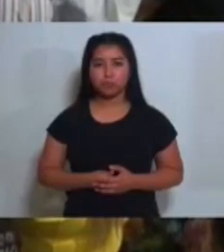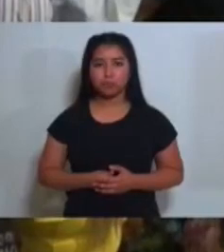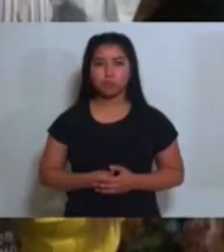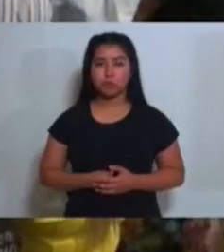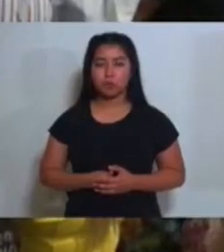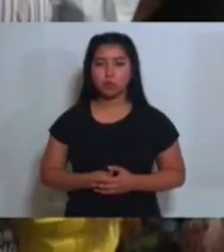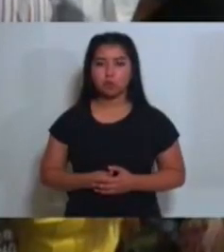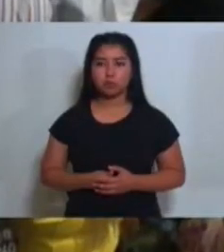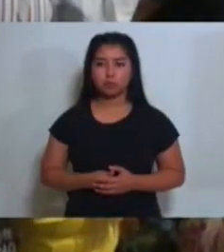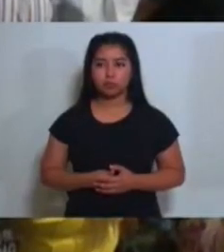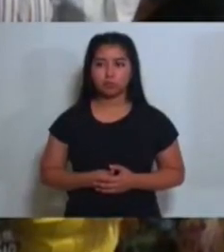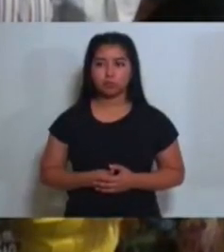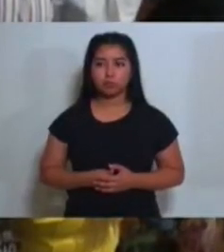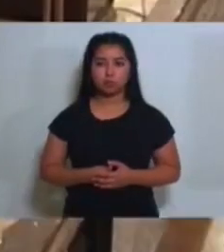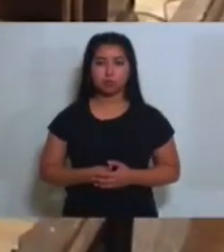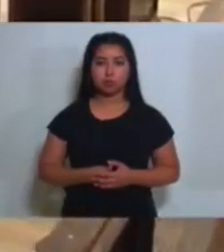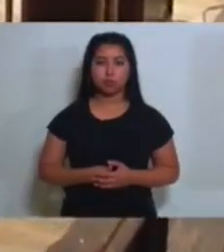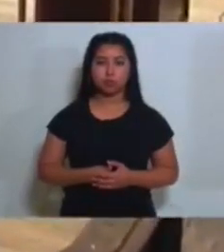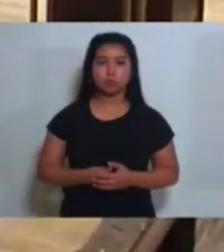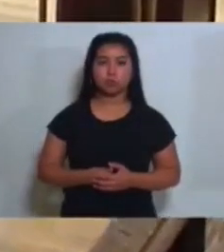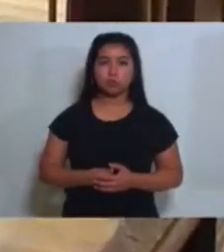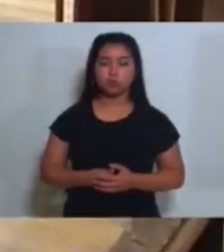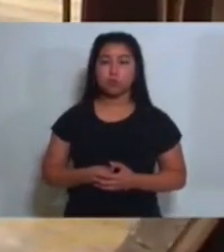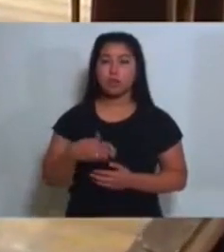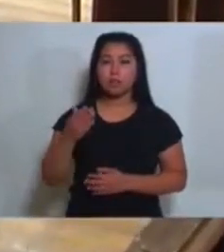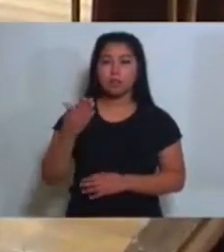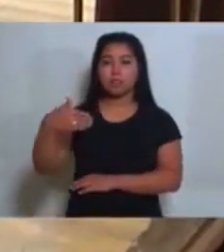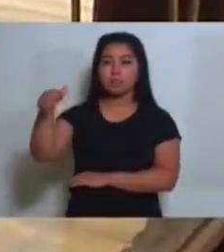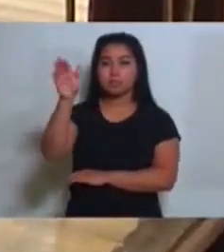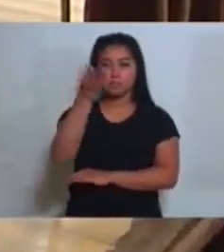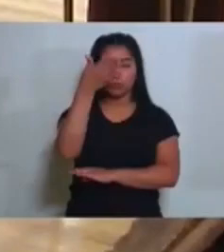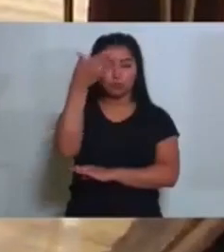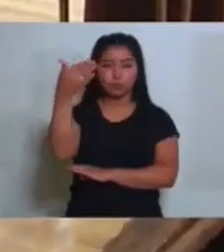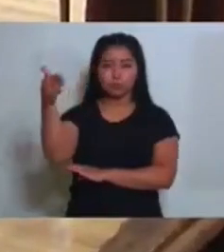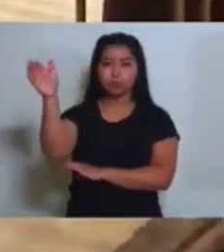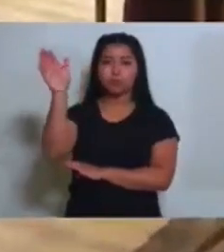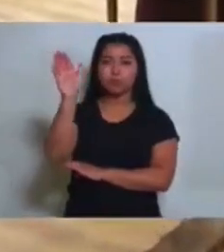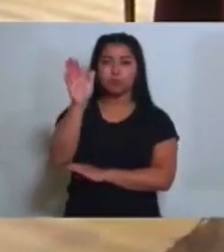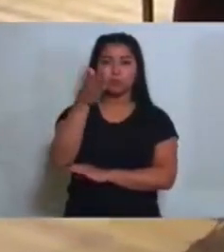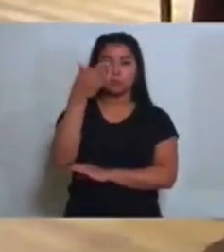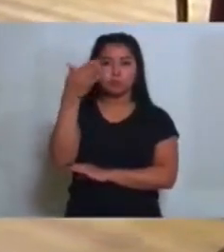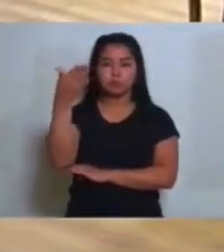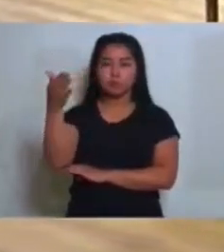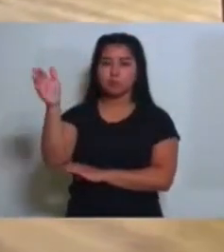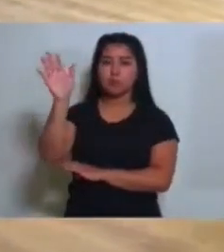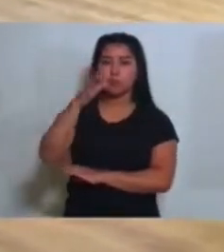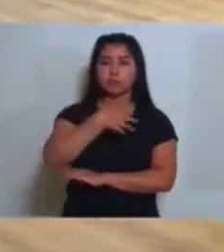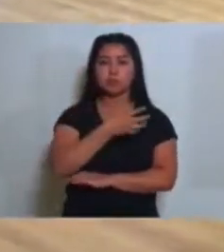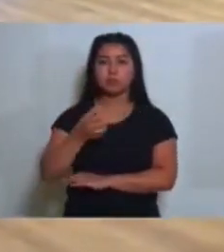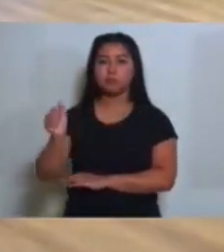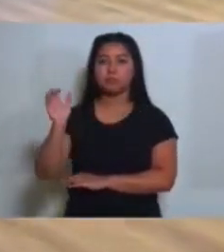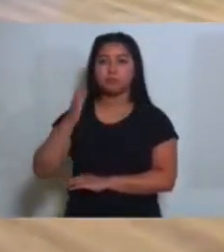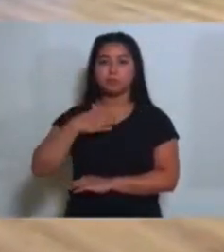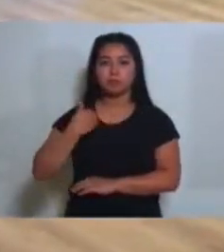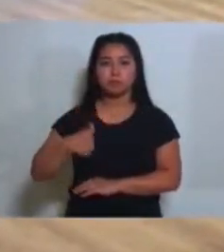Necesitamos ampliar el mercado interno, desarrollar el comercio, las exportaciones, los servicios,